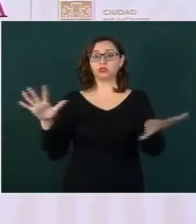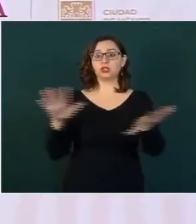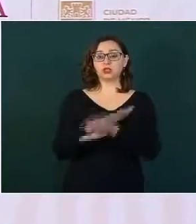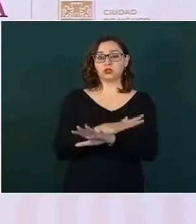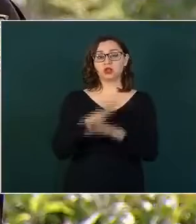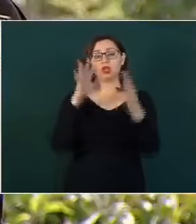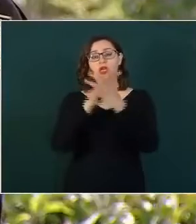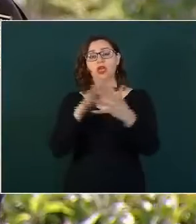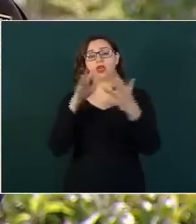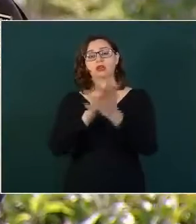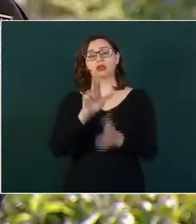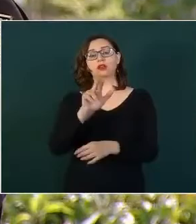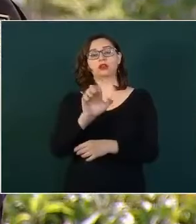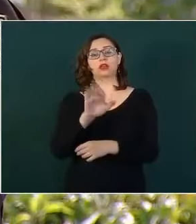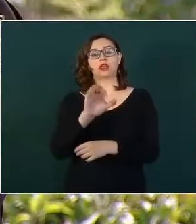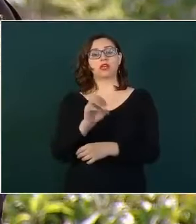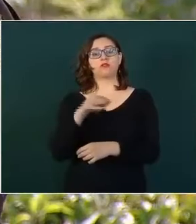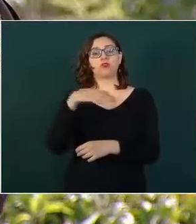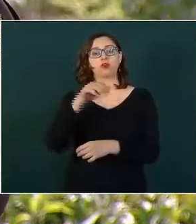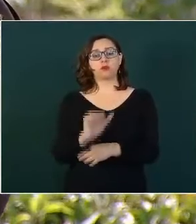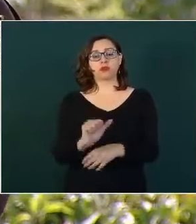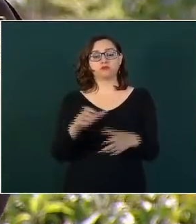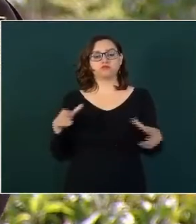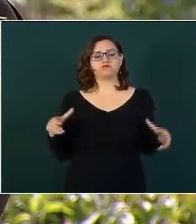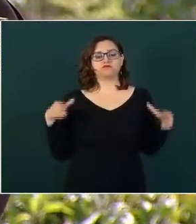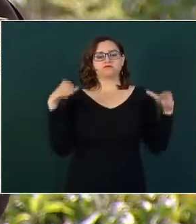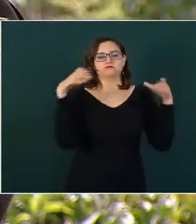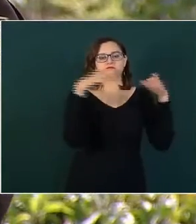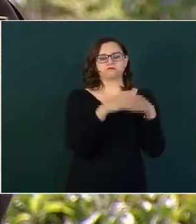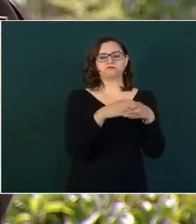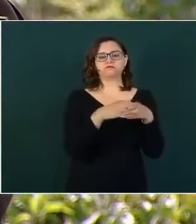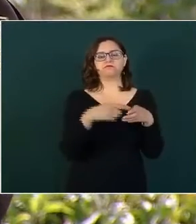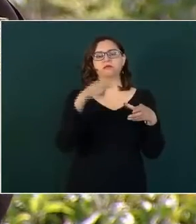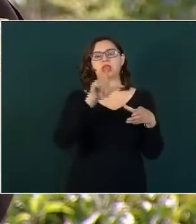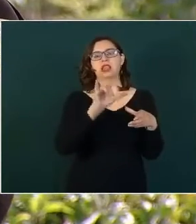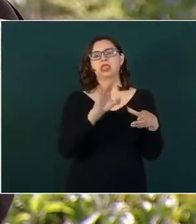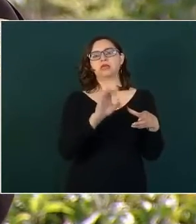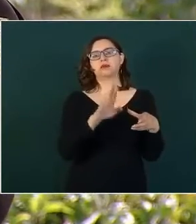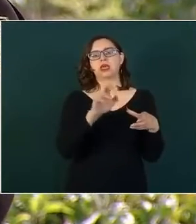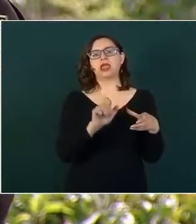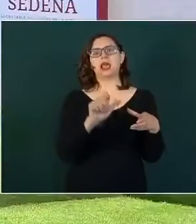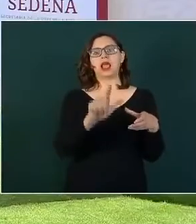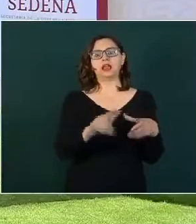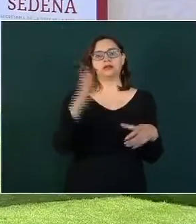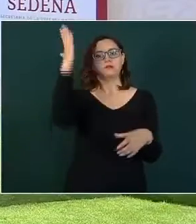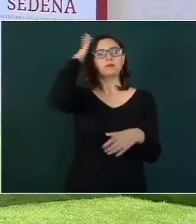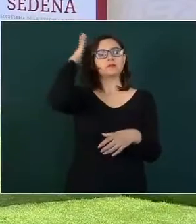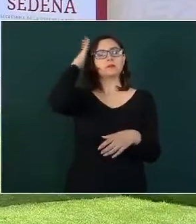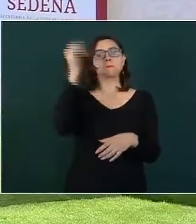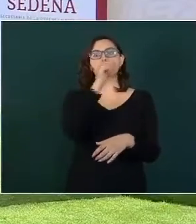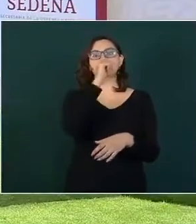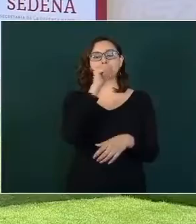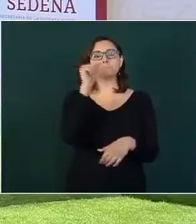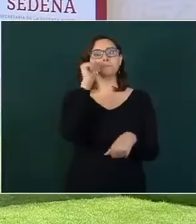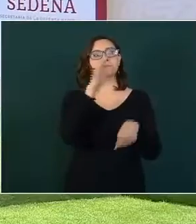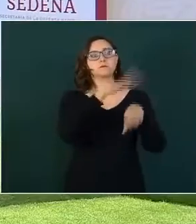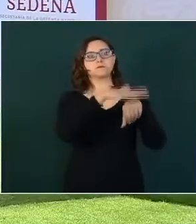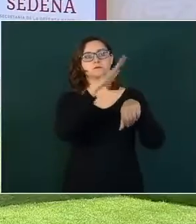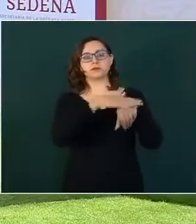Liberal, convocado por Benito Juárez, apoyó la defensa de los postulados establecidos en la Constitución